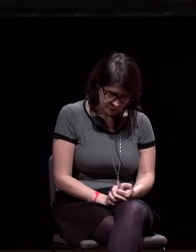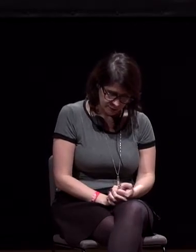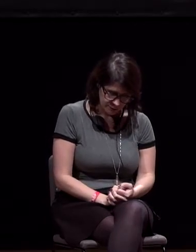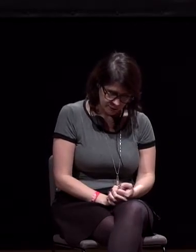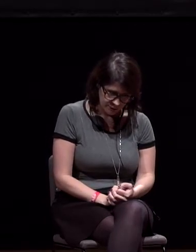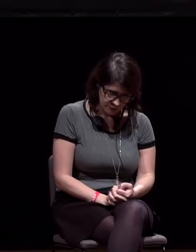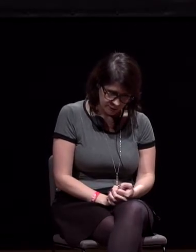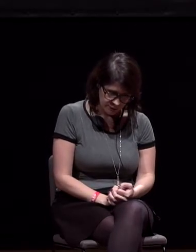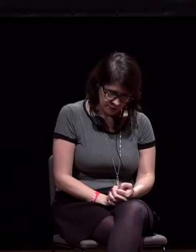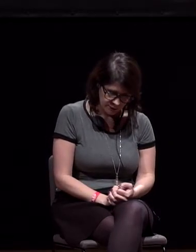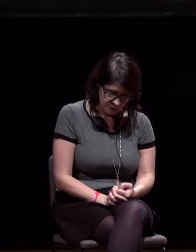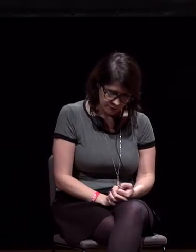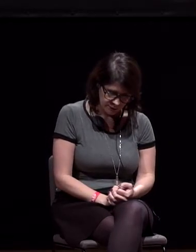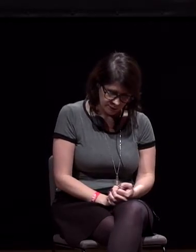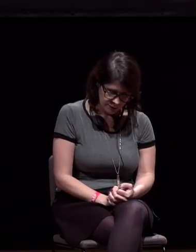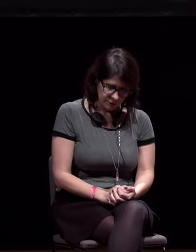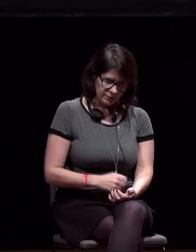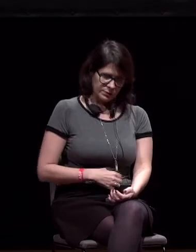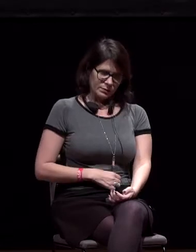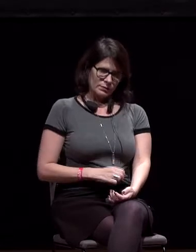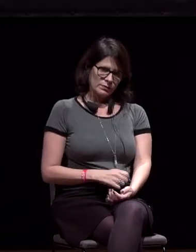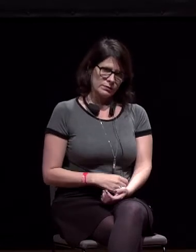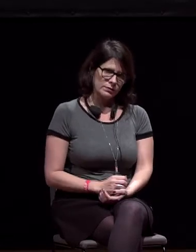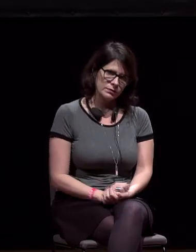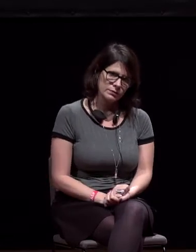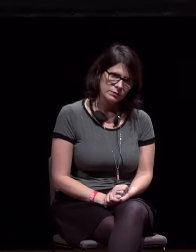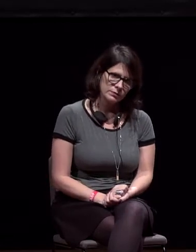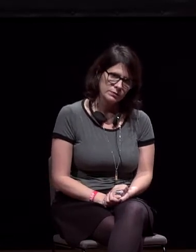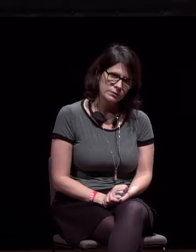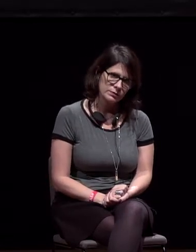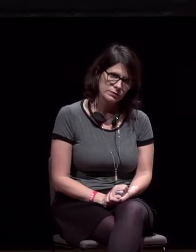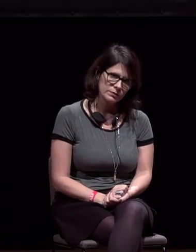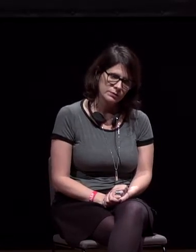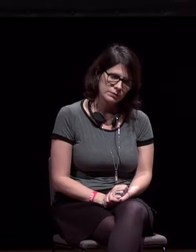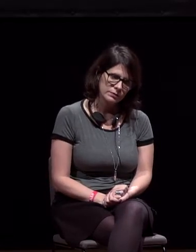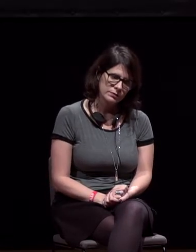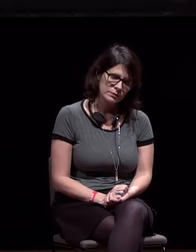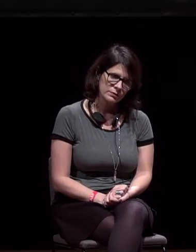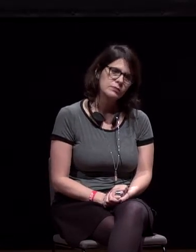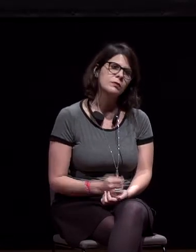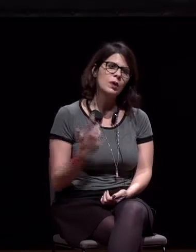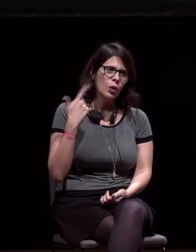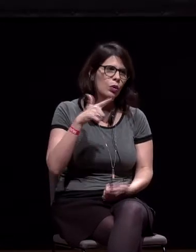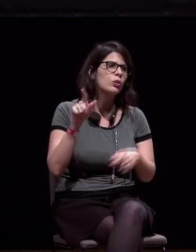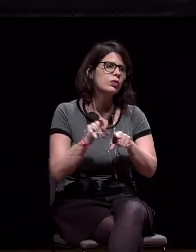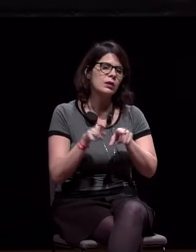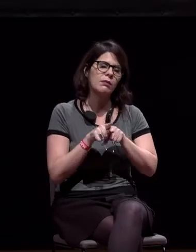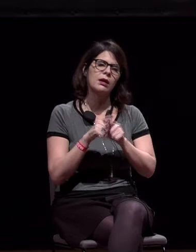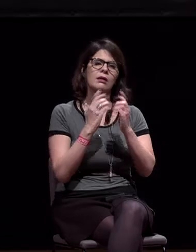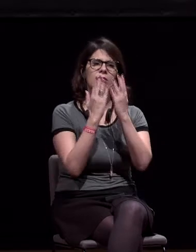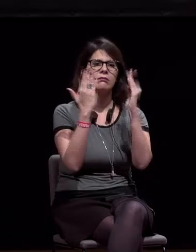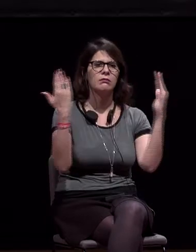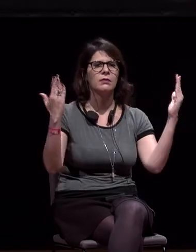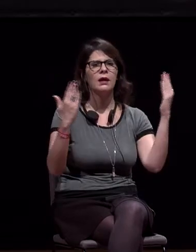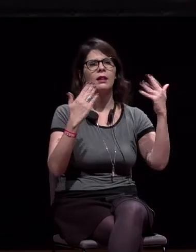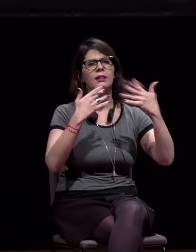permeaba otra serie de transparencias o cosas que se hacen aparentes en su programación,